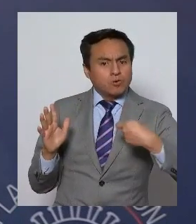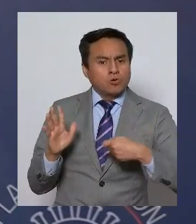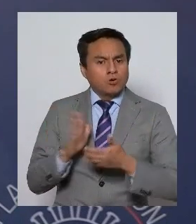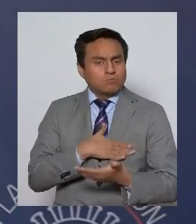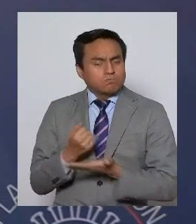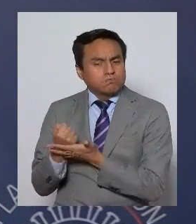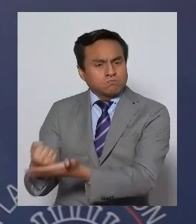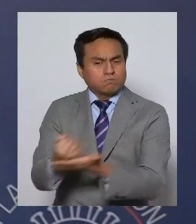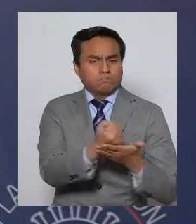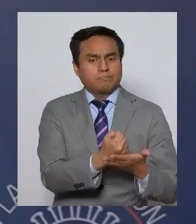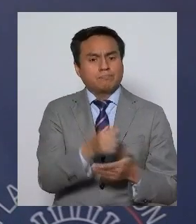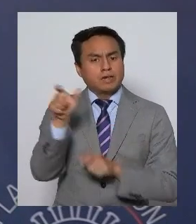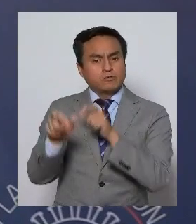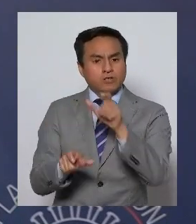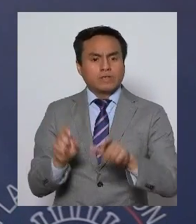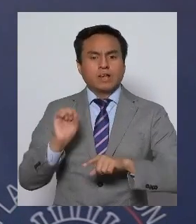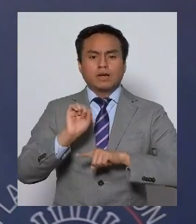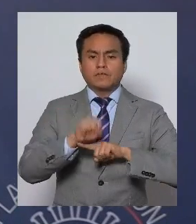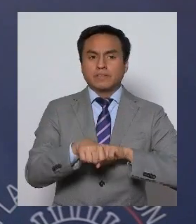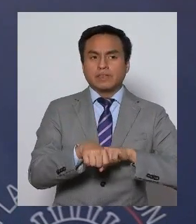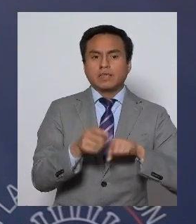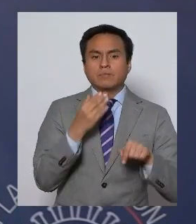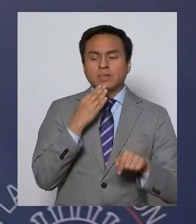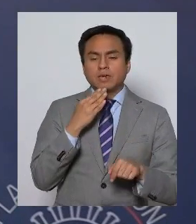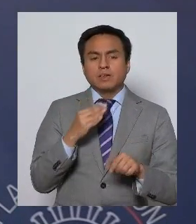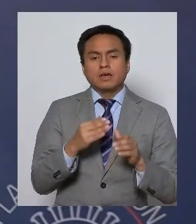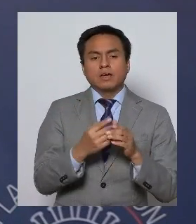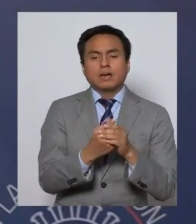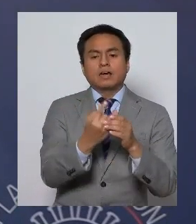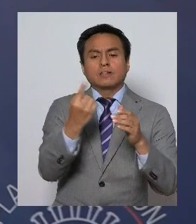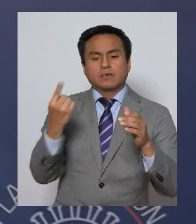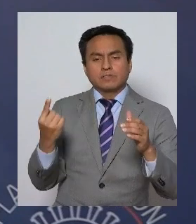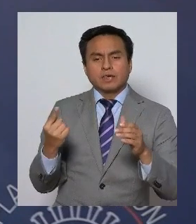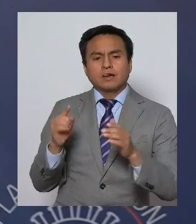vemos en las personas que aceptan irse a una residencia